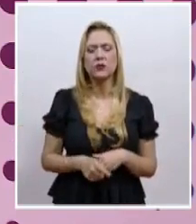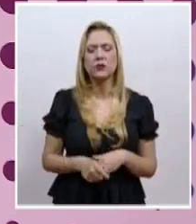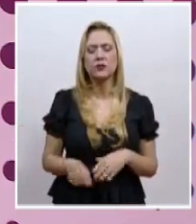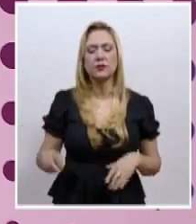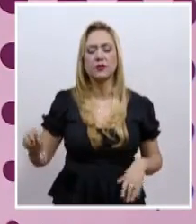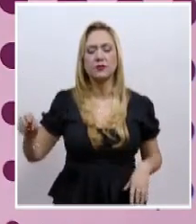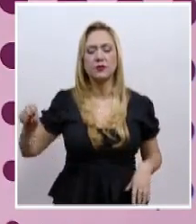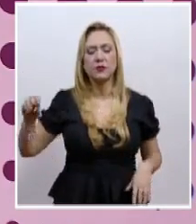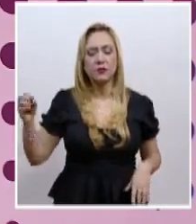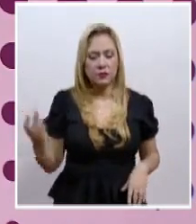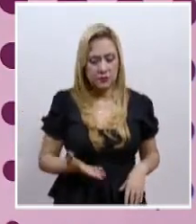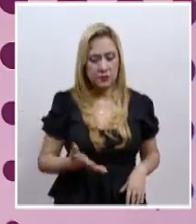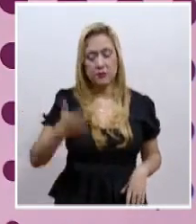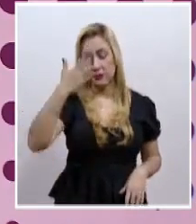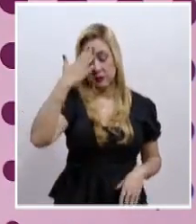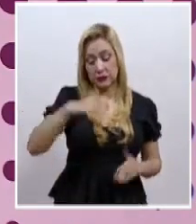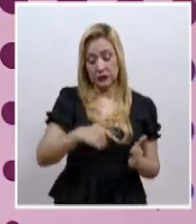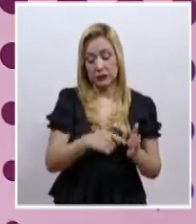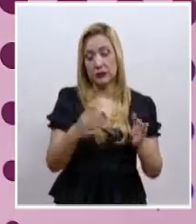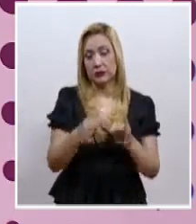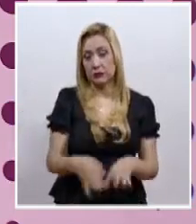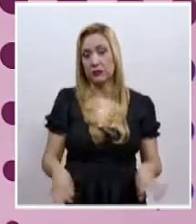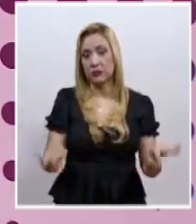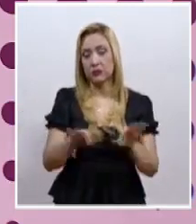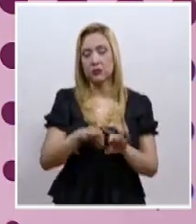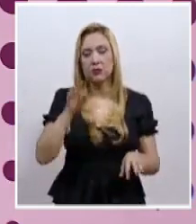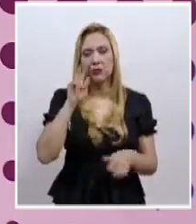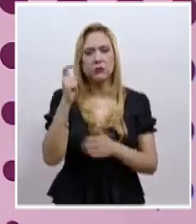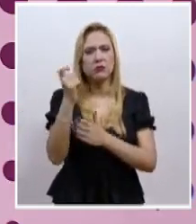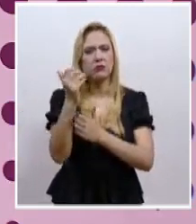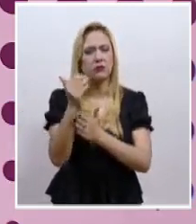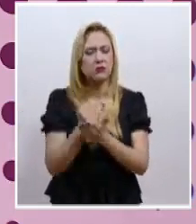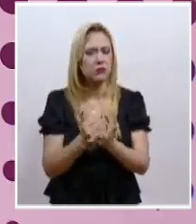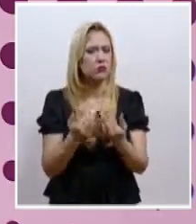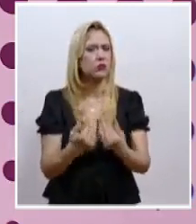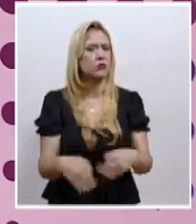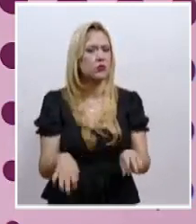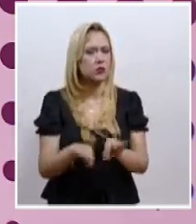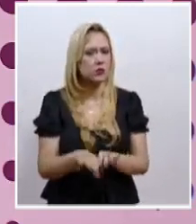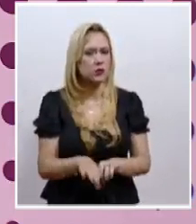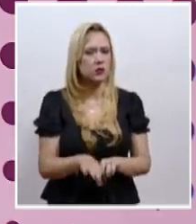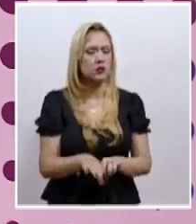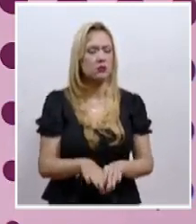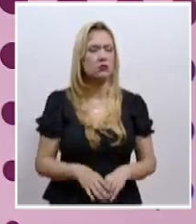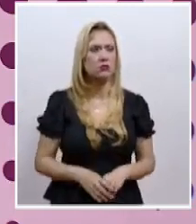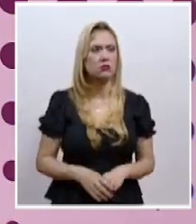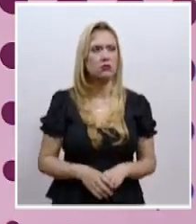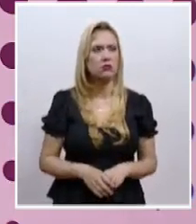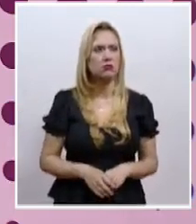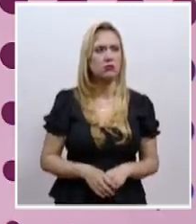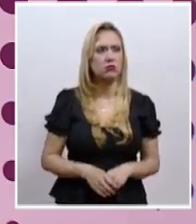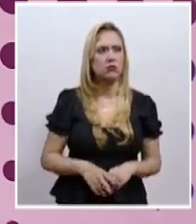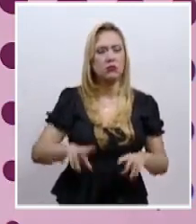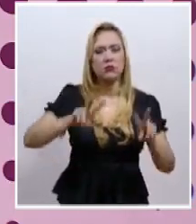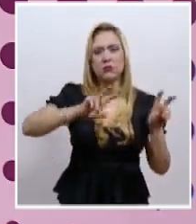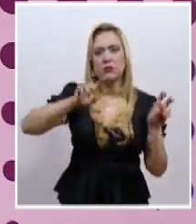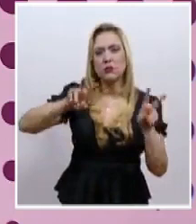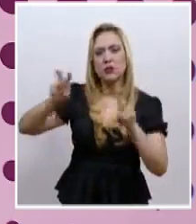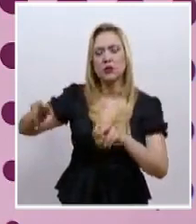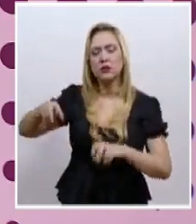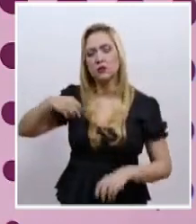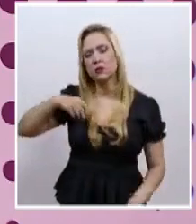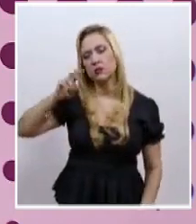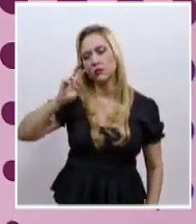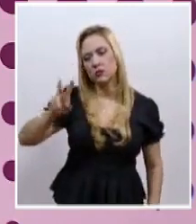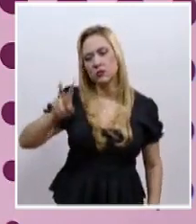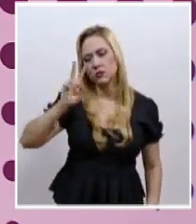a pesar de que es un monto importante, vemos recortes importantes en ciertos temas que nosotros